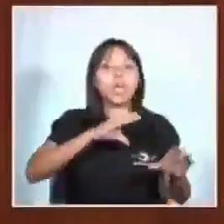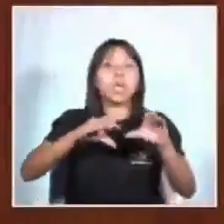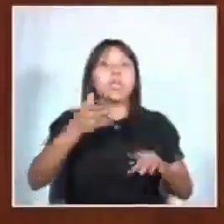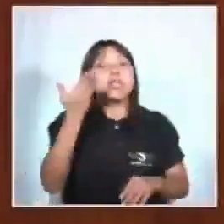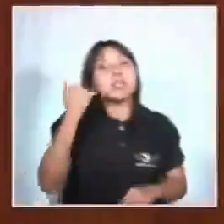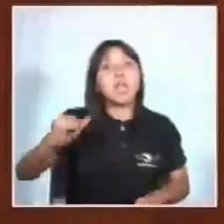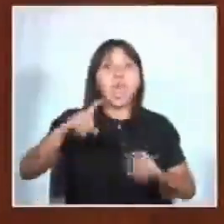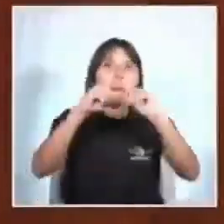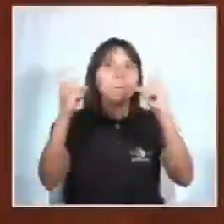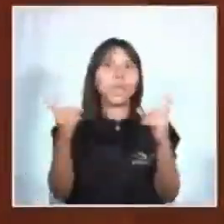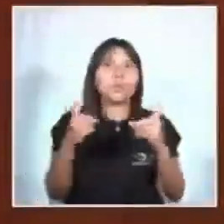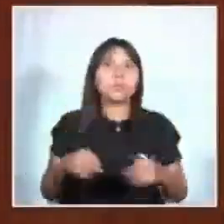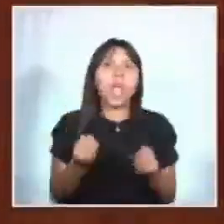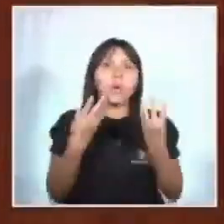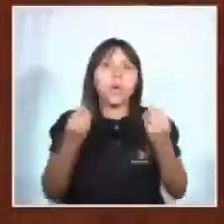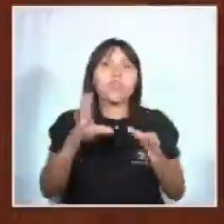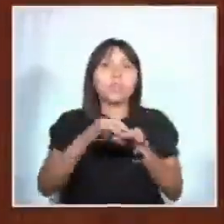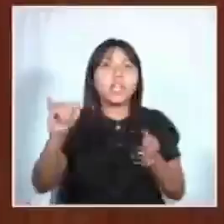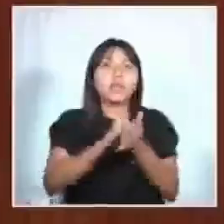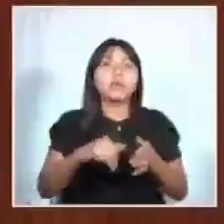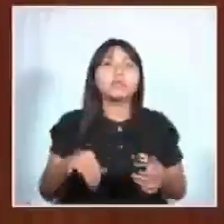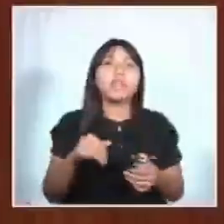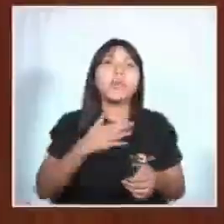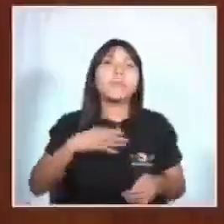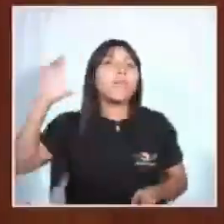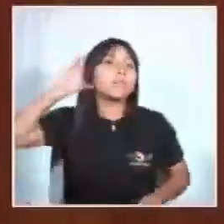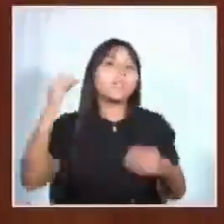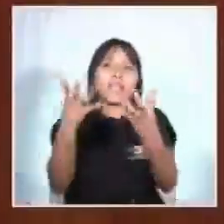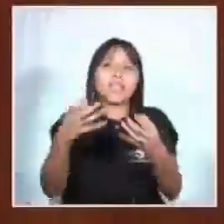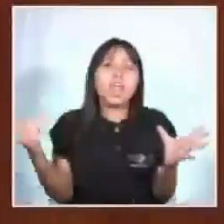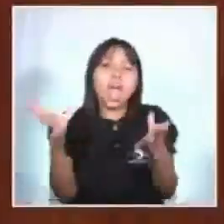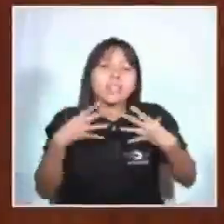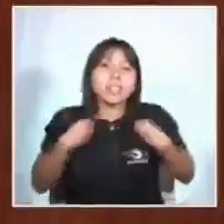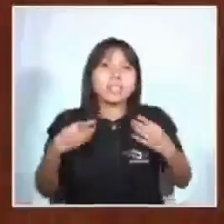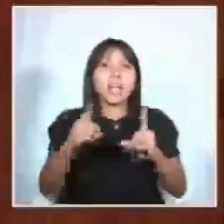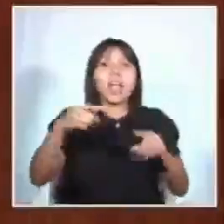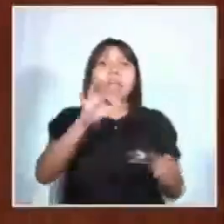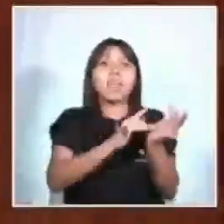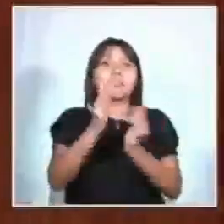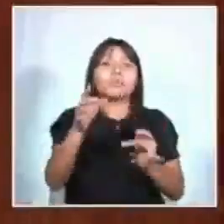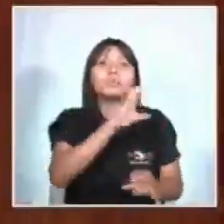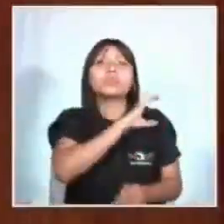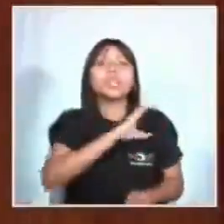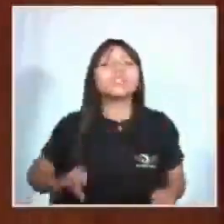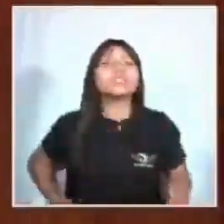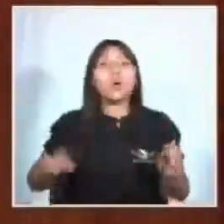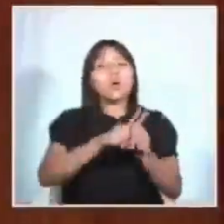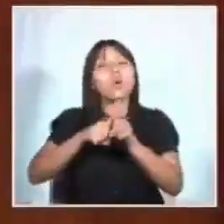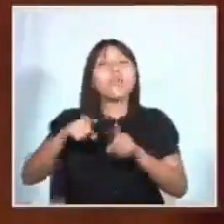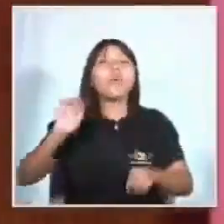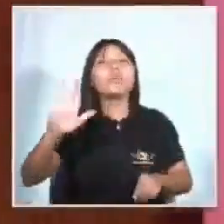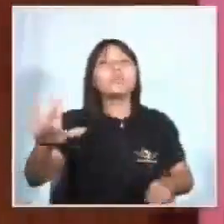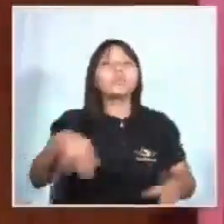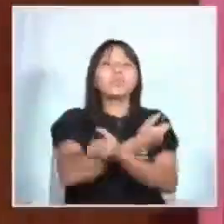crucial: ¿cuántos de los que me escuchan quieren aceptar a Jesucristo como su Salvador? Los 400 levantaron